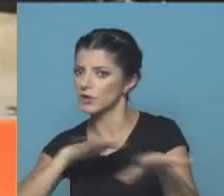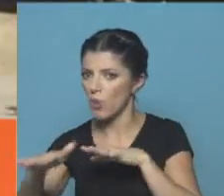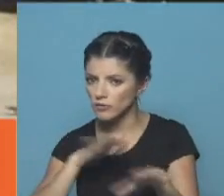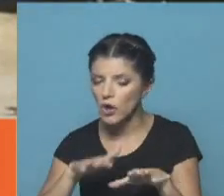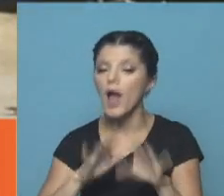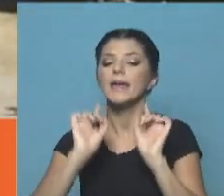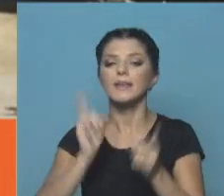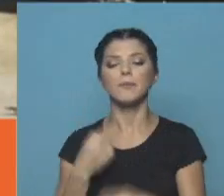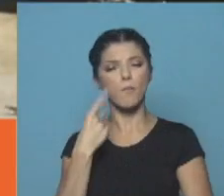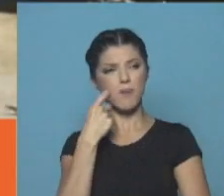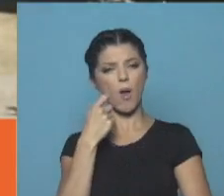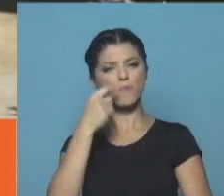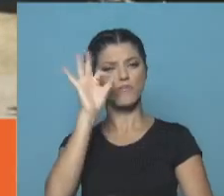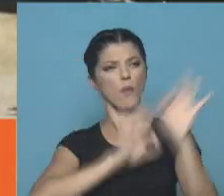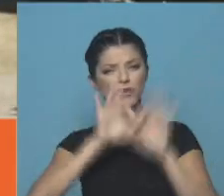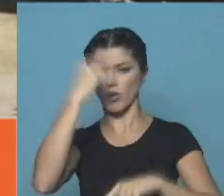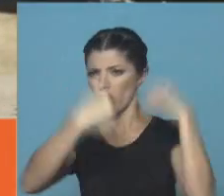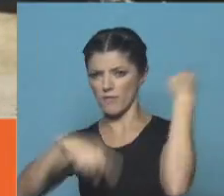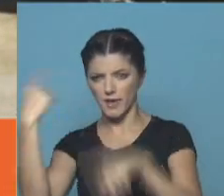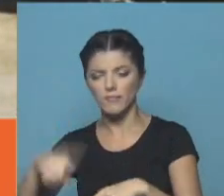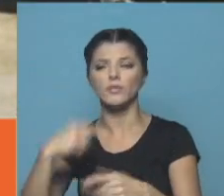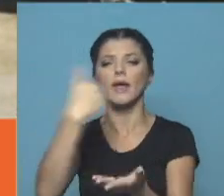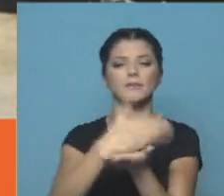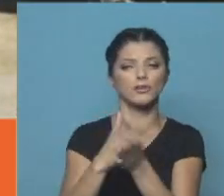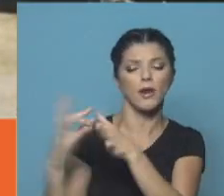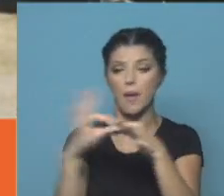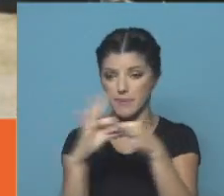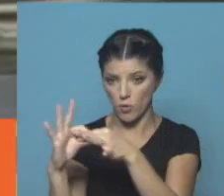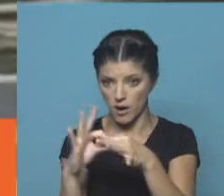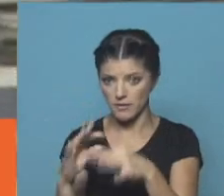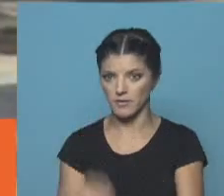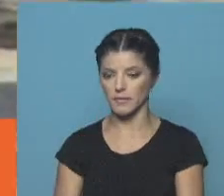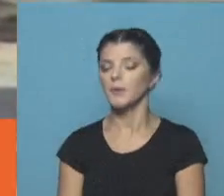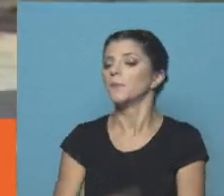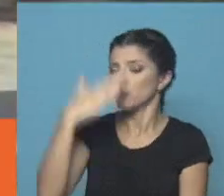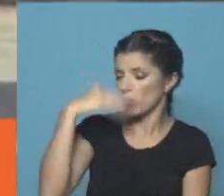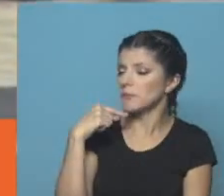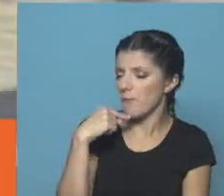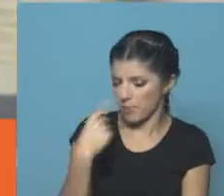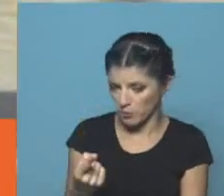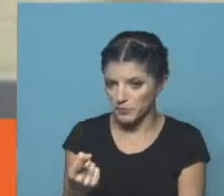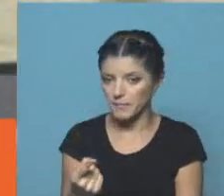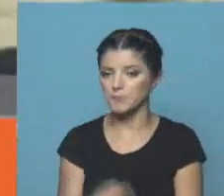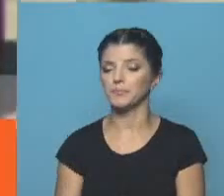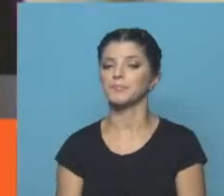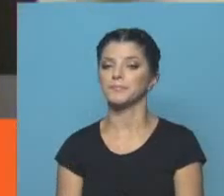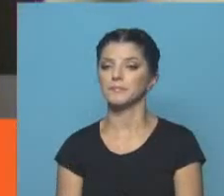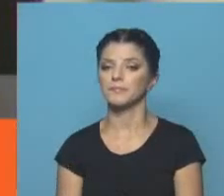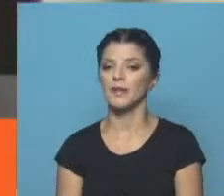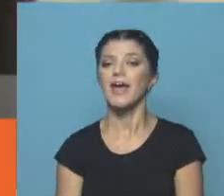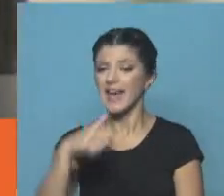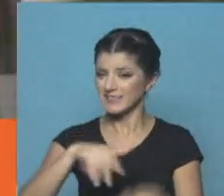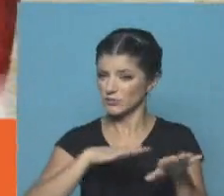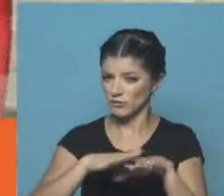los programas, fortalecer la coordinación entre sectores. La última pregunta que quiero hacerte es la siguiente. A este nivel de